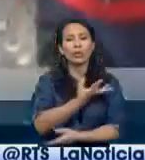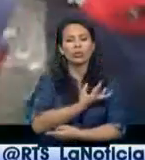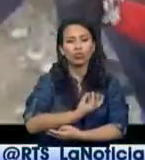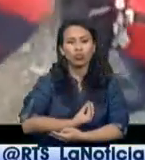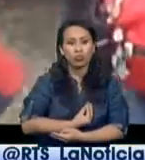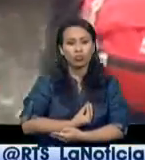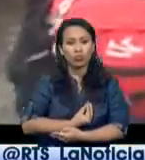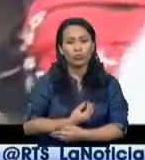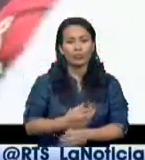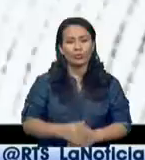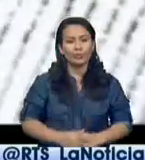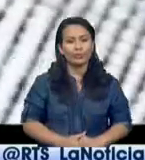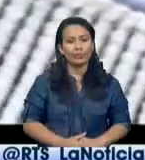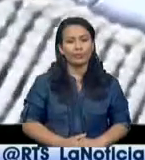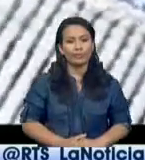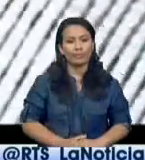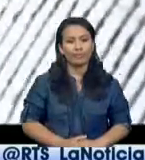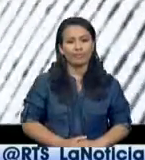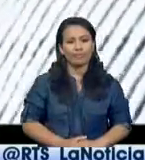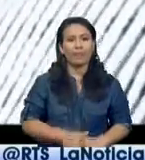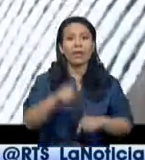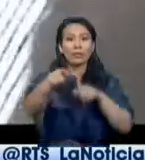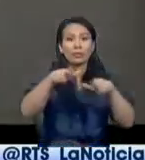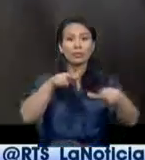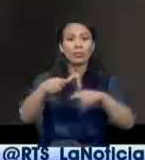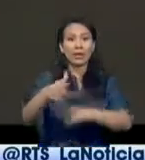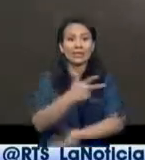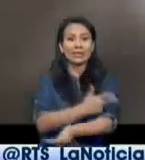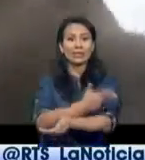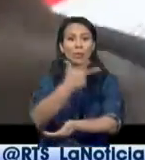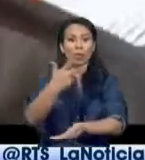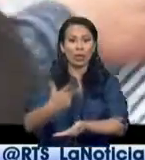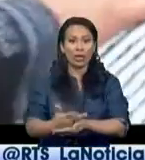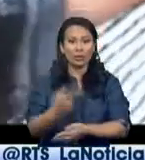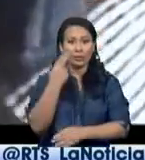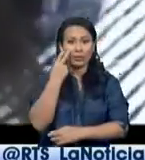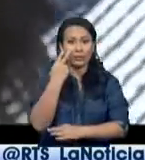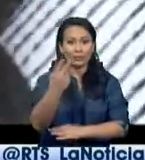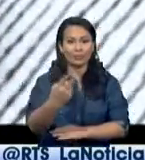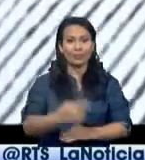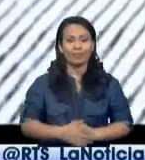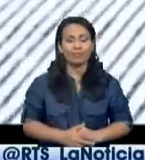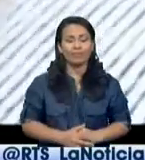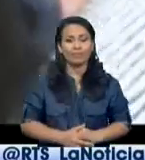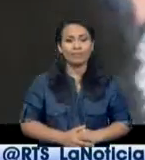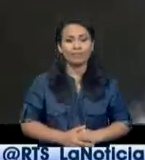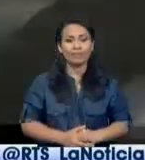En Chimborazo informó Darwin Altamirano.